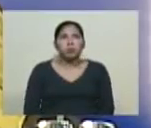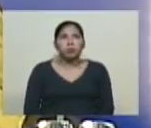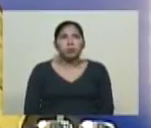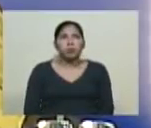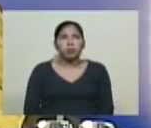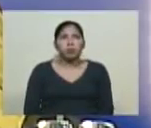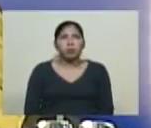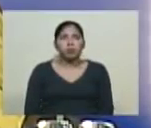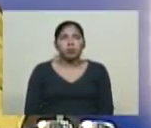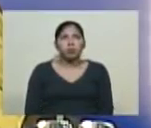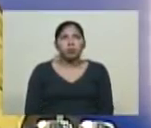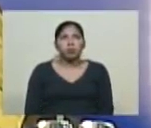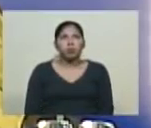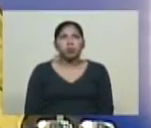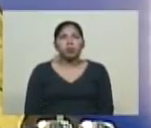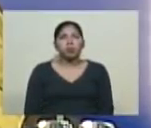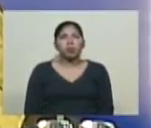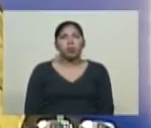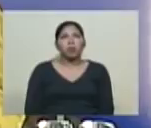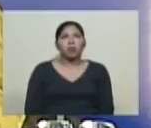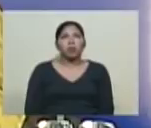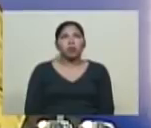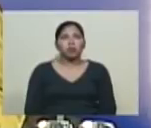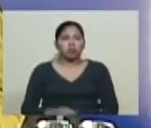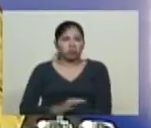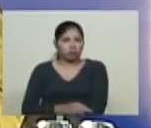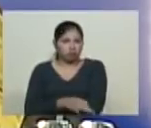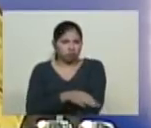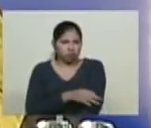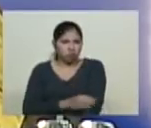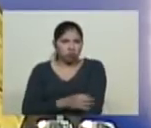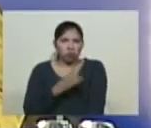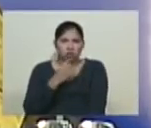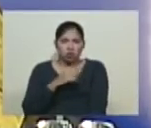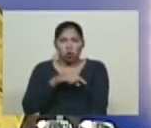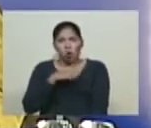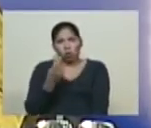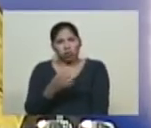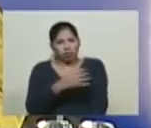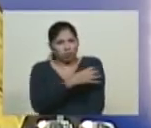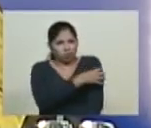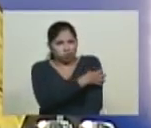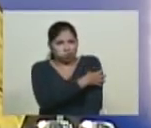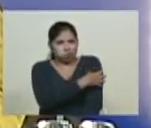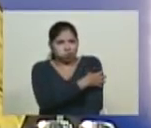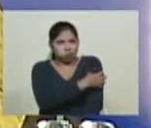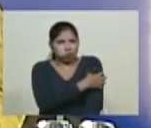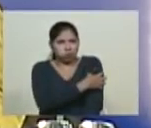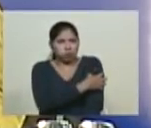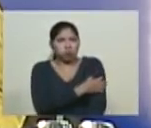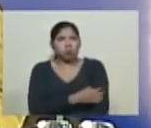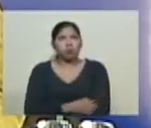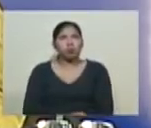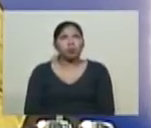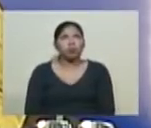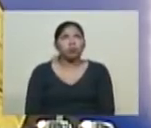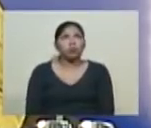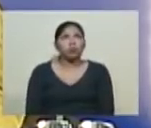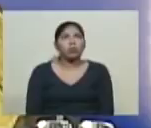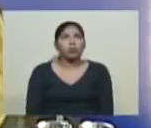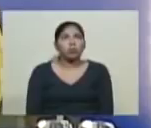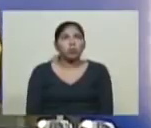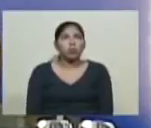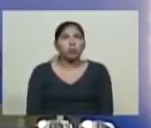Parotiditis. También la SR, sarampión con rubiola, y la toxoide tétano distérico, la medicina contra el tétano,